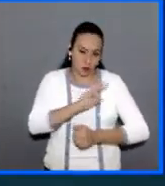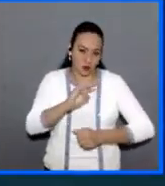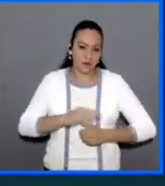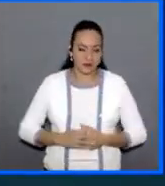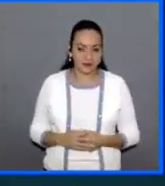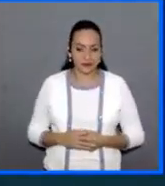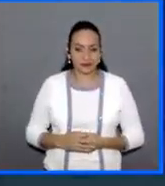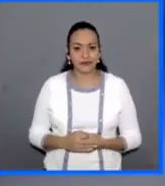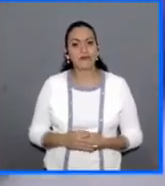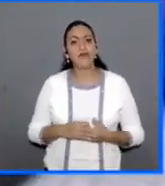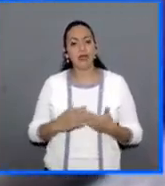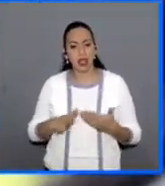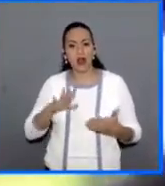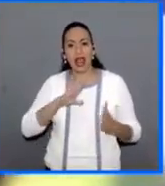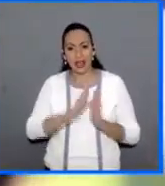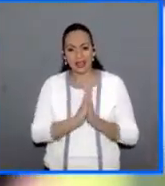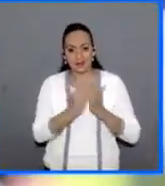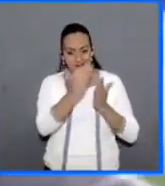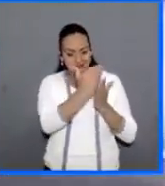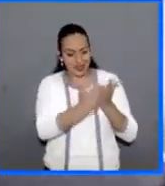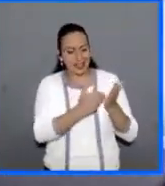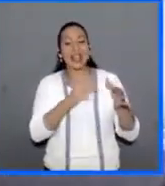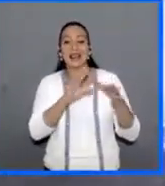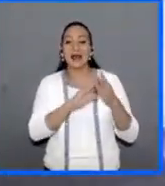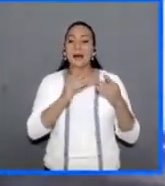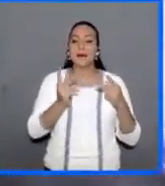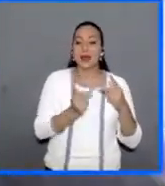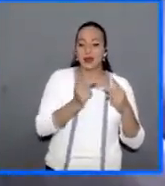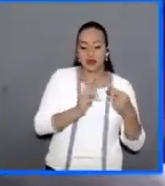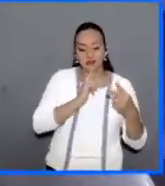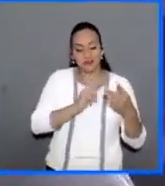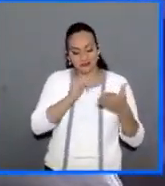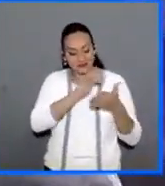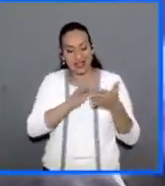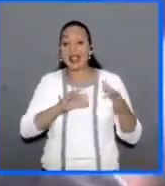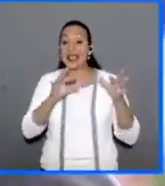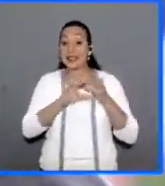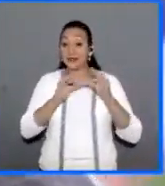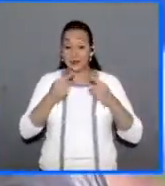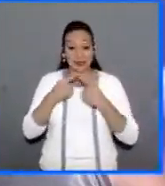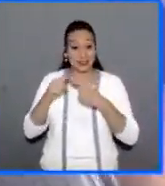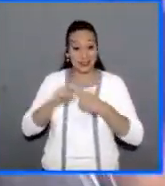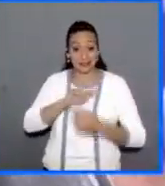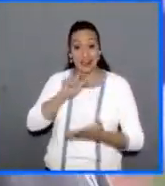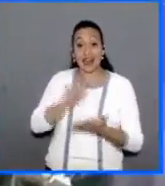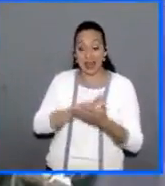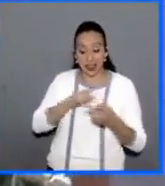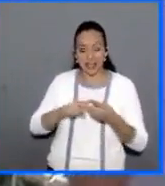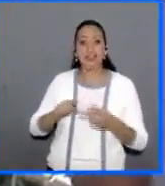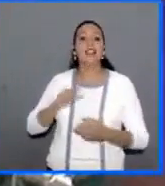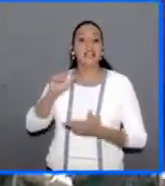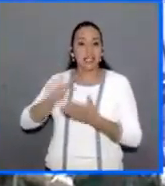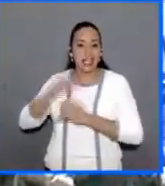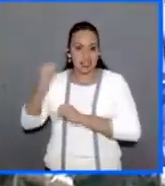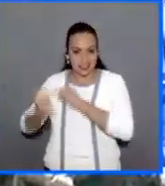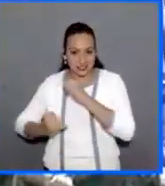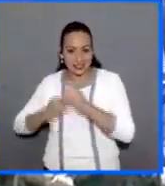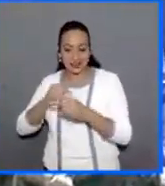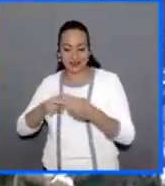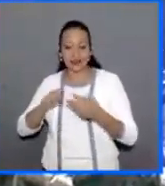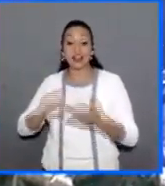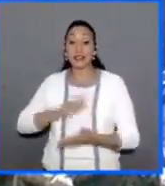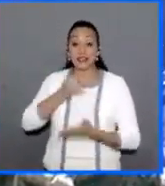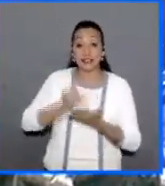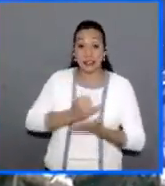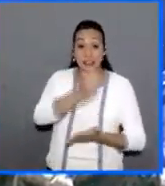preguntas y respuestas, explica el contenido en la materia en distintas leyes, tratados internacionales, sentencias y otros